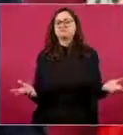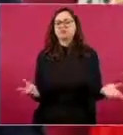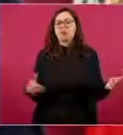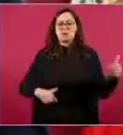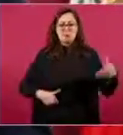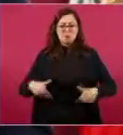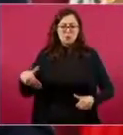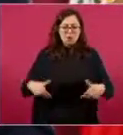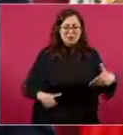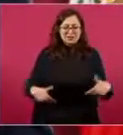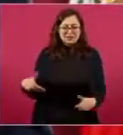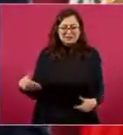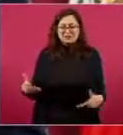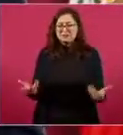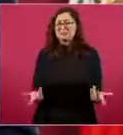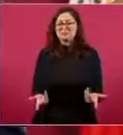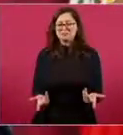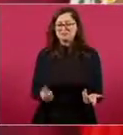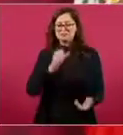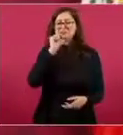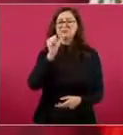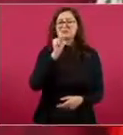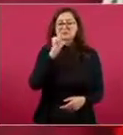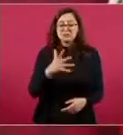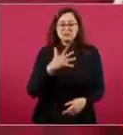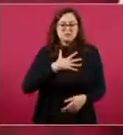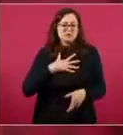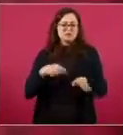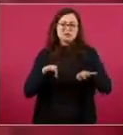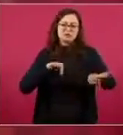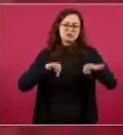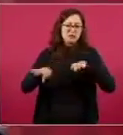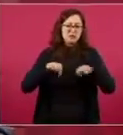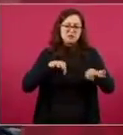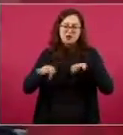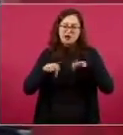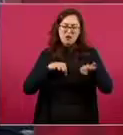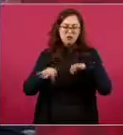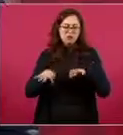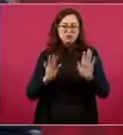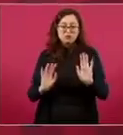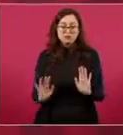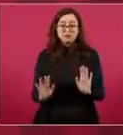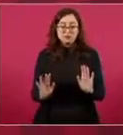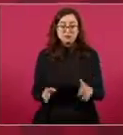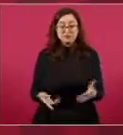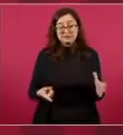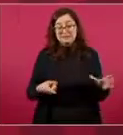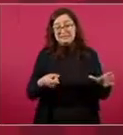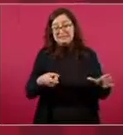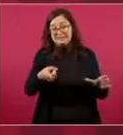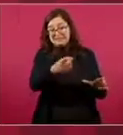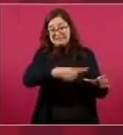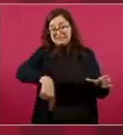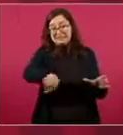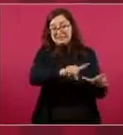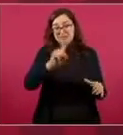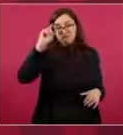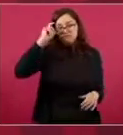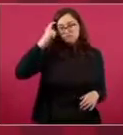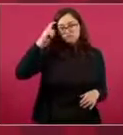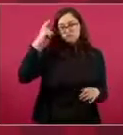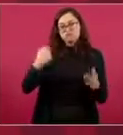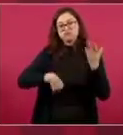molesta, es mi trabajo y entiendo el enojo de